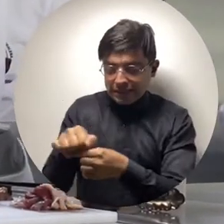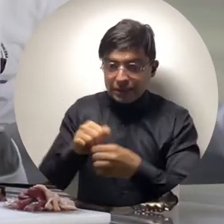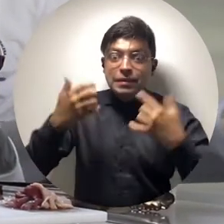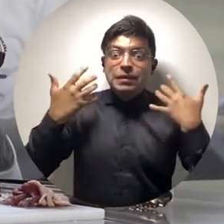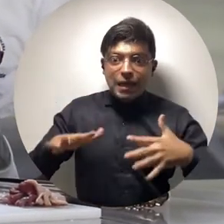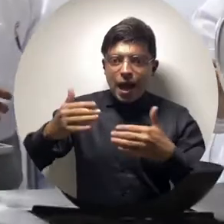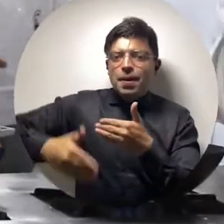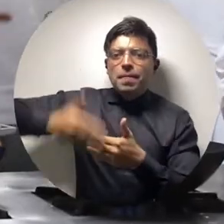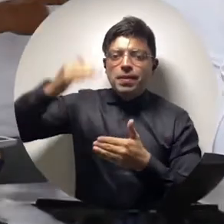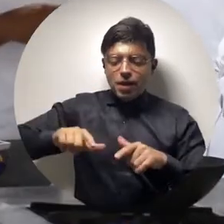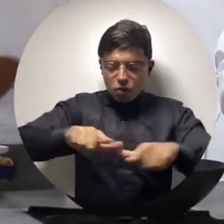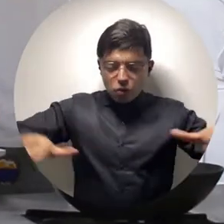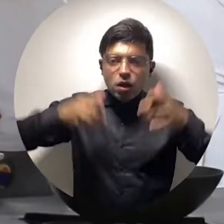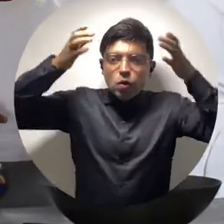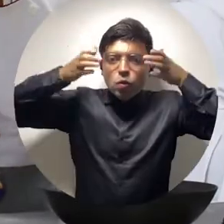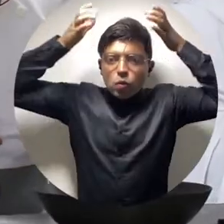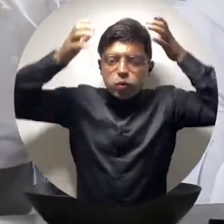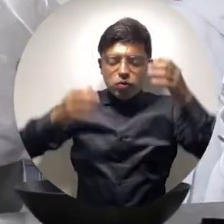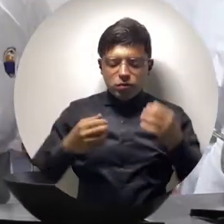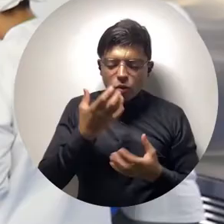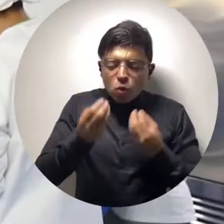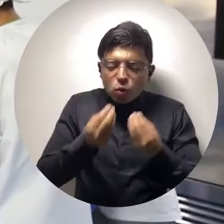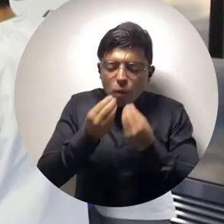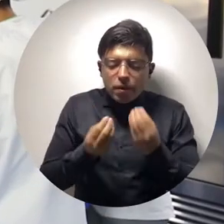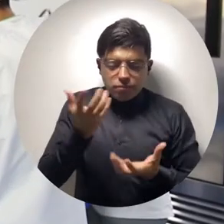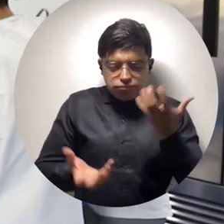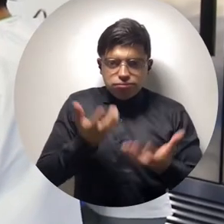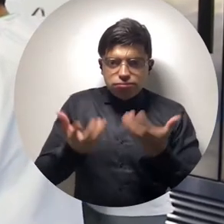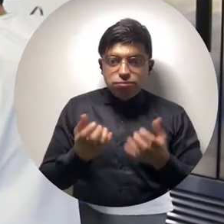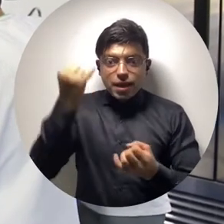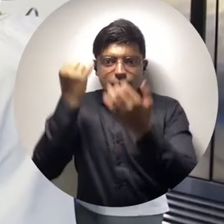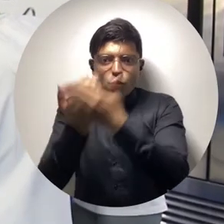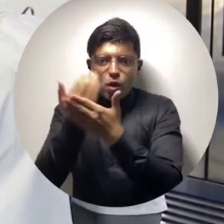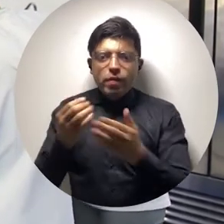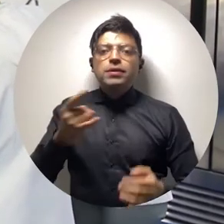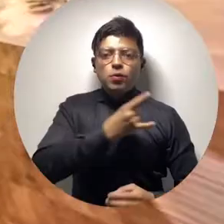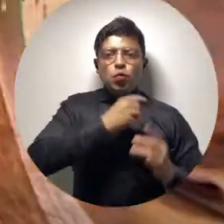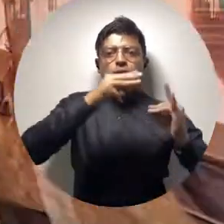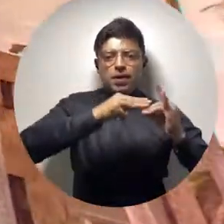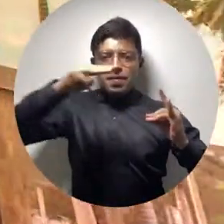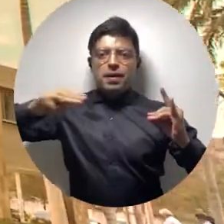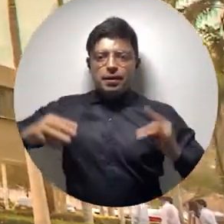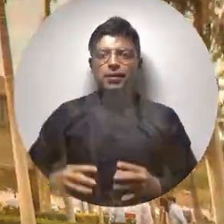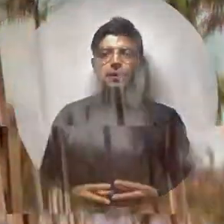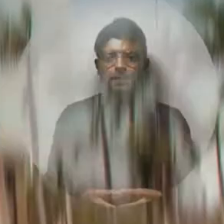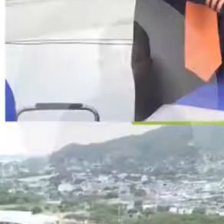prácticas que ya se iniciaron en el laboratorio de gastronomía e innovación de la universidad del magdalena